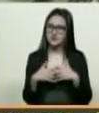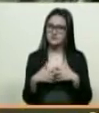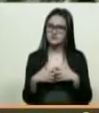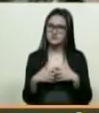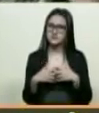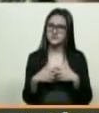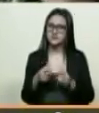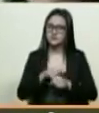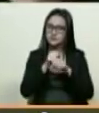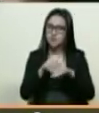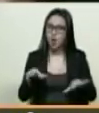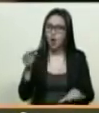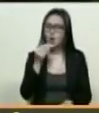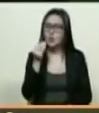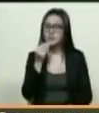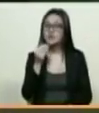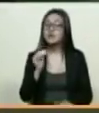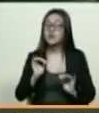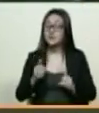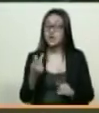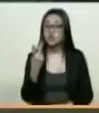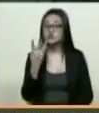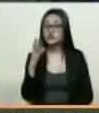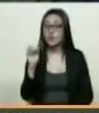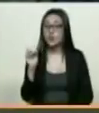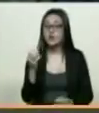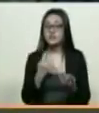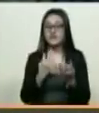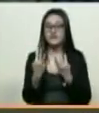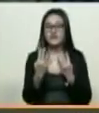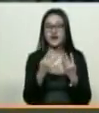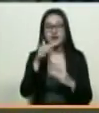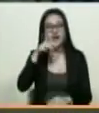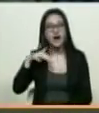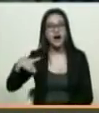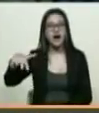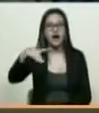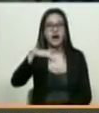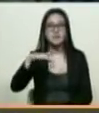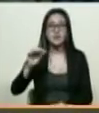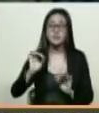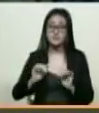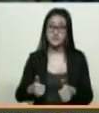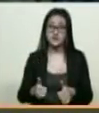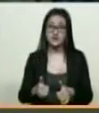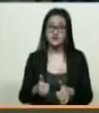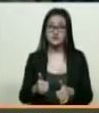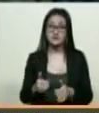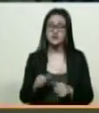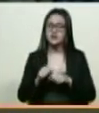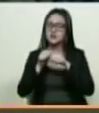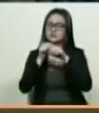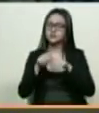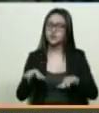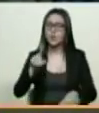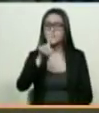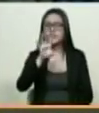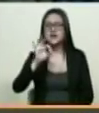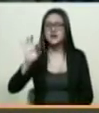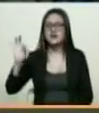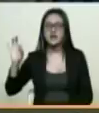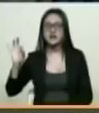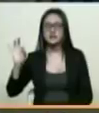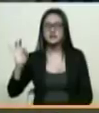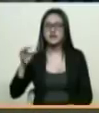bueno, arrancan también 240 ferias del campo soberano para irnos a más de 1.500